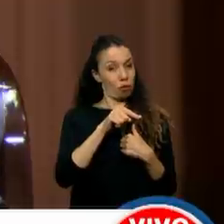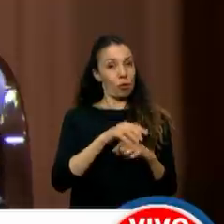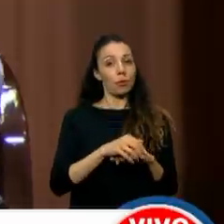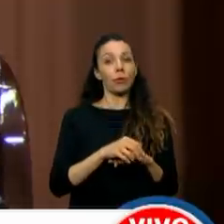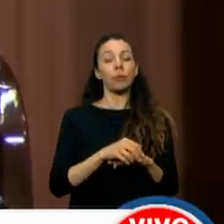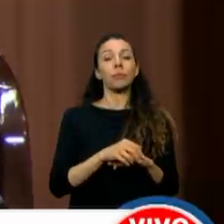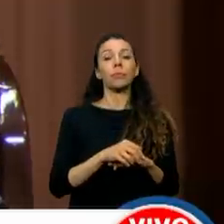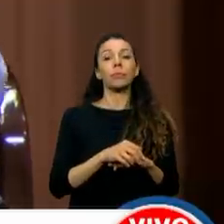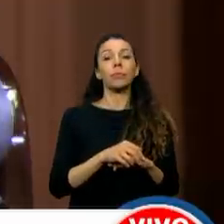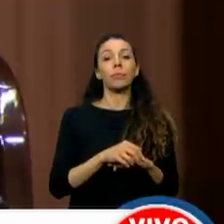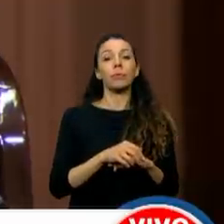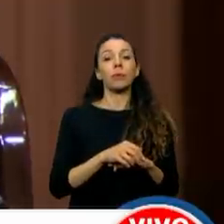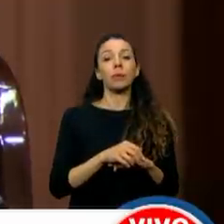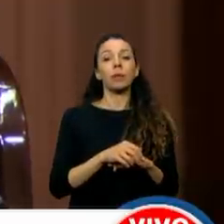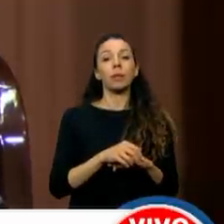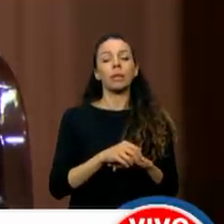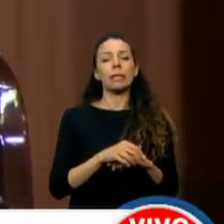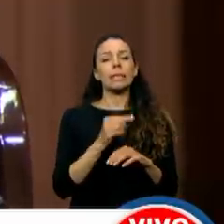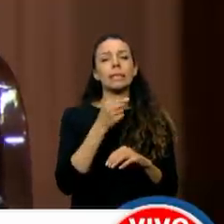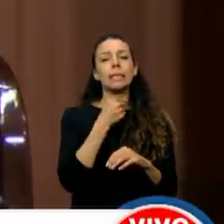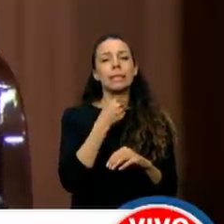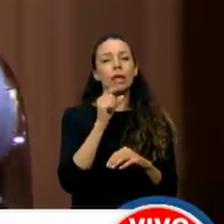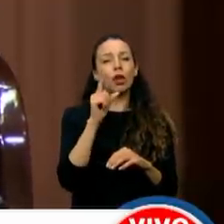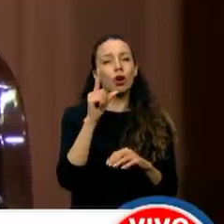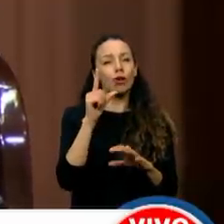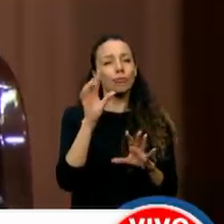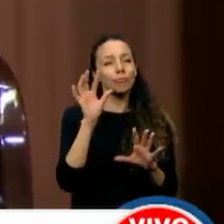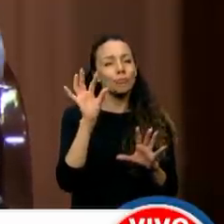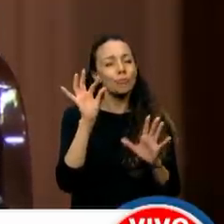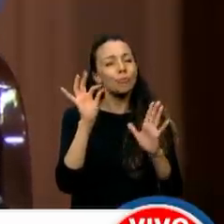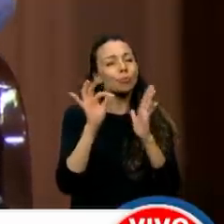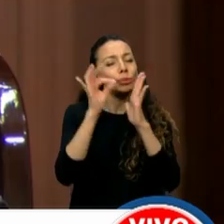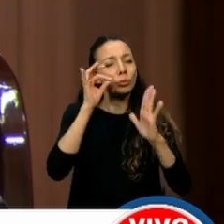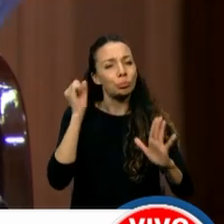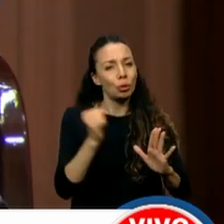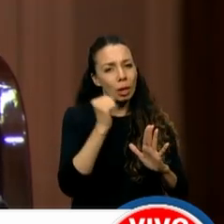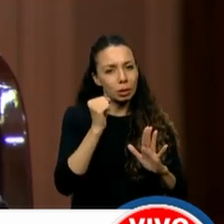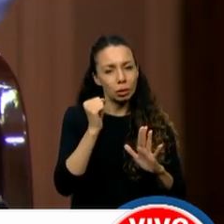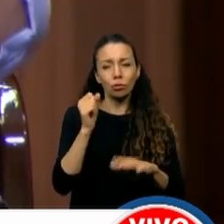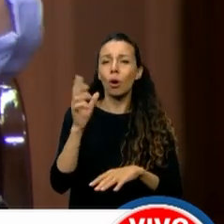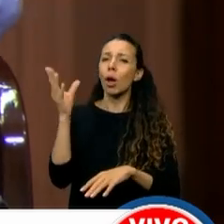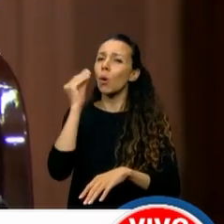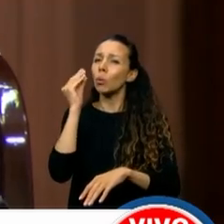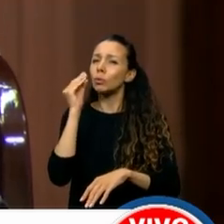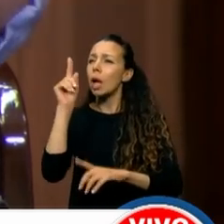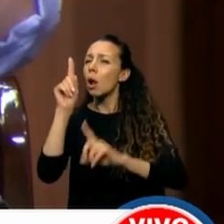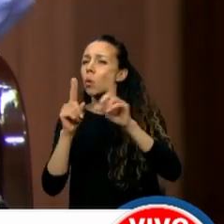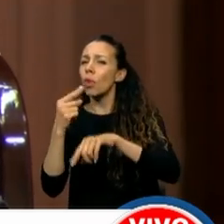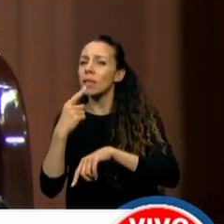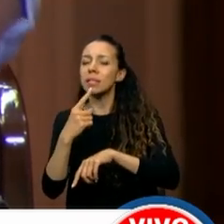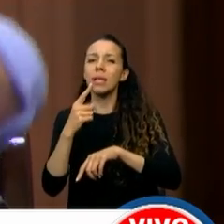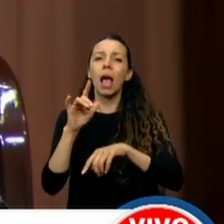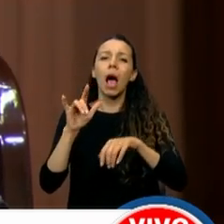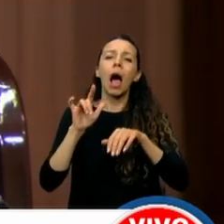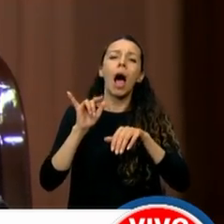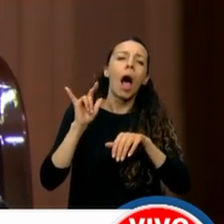quiero hacer un asterisco en esto escucha hablar de que aerolínea de argentina era deficitaria y que tenía problema y